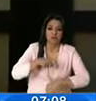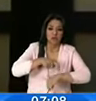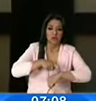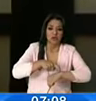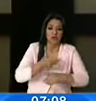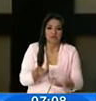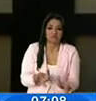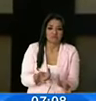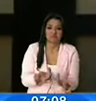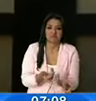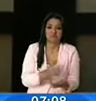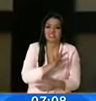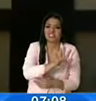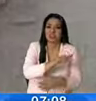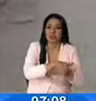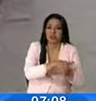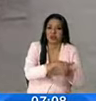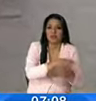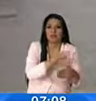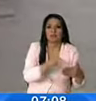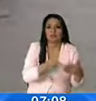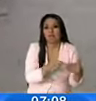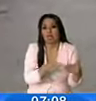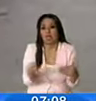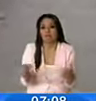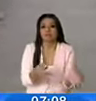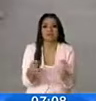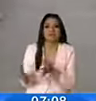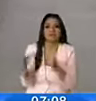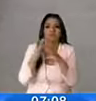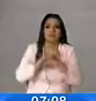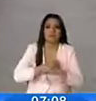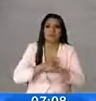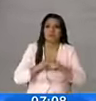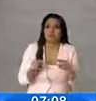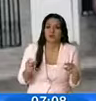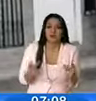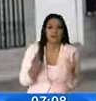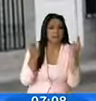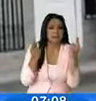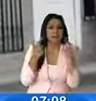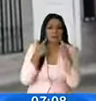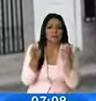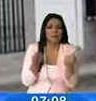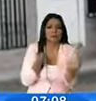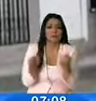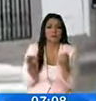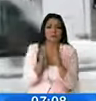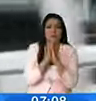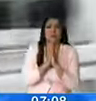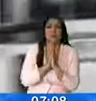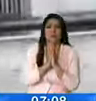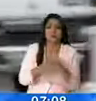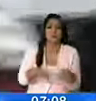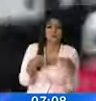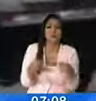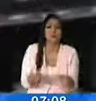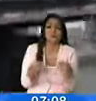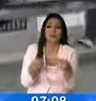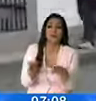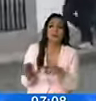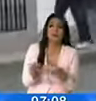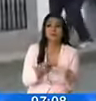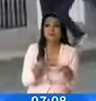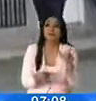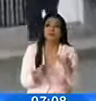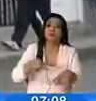pico de las 5 de la tarde. Pero en las calles ellos esperan acciones inmediatas. Aseguran que les toca enfrentar todos los días a